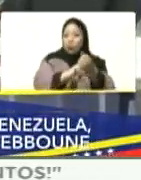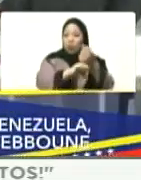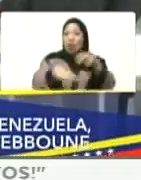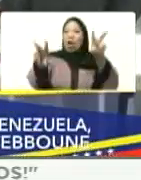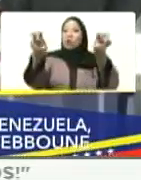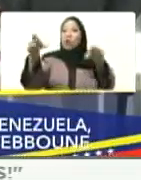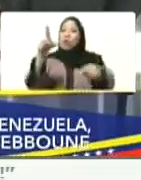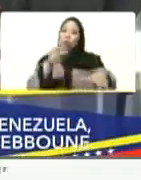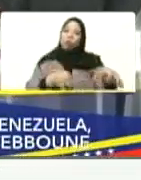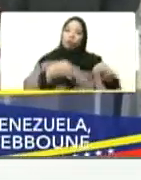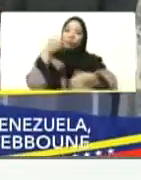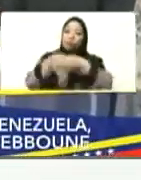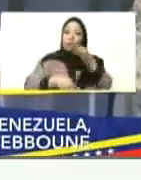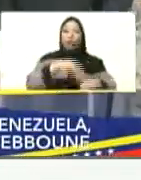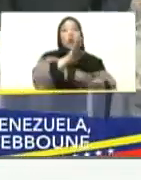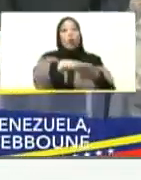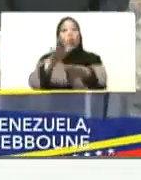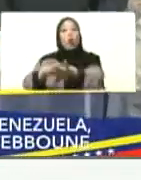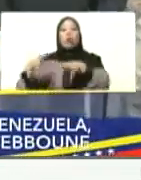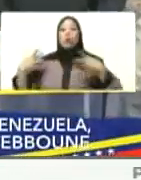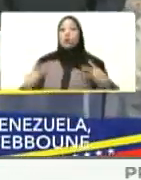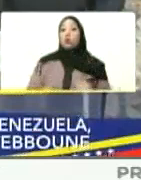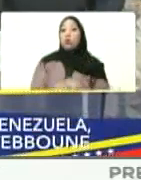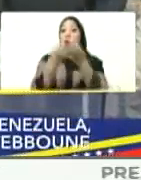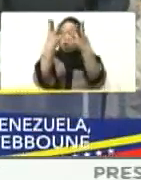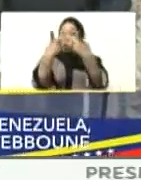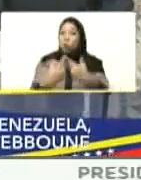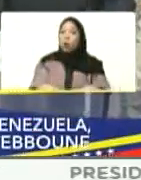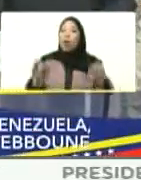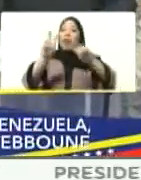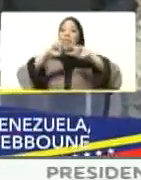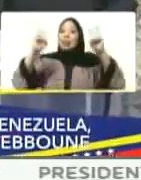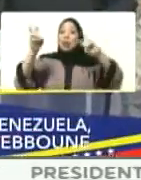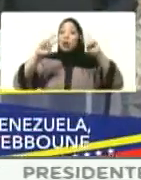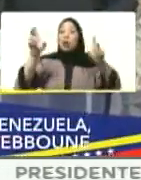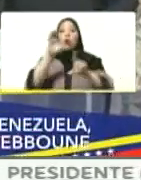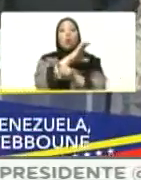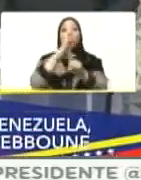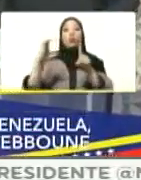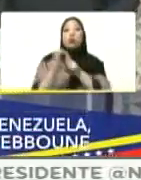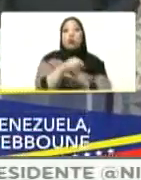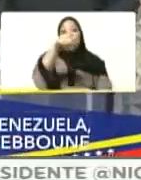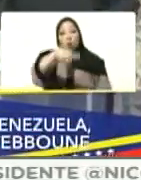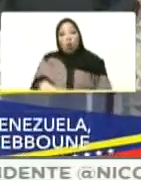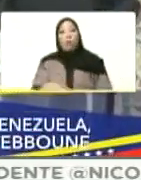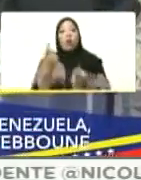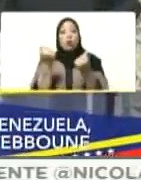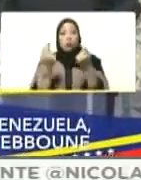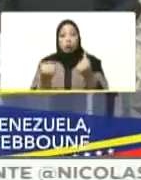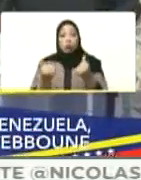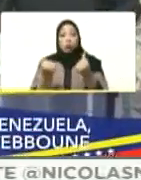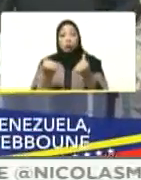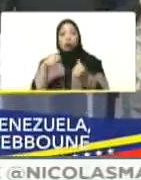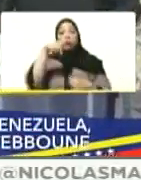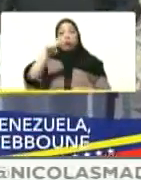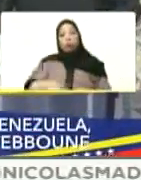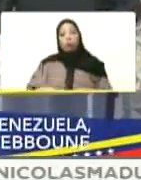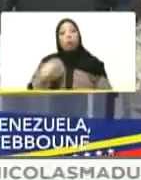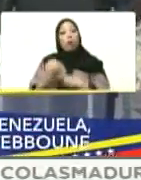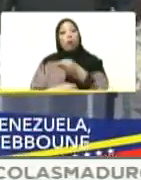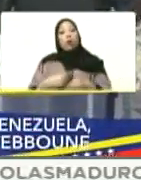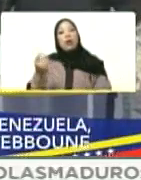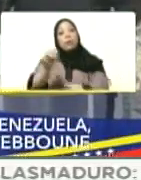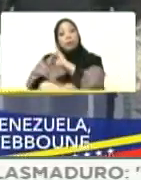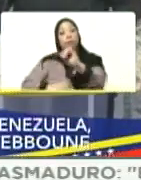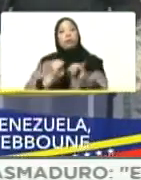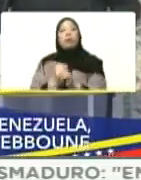nuevo. También hemos evocado juntos numerosos temas y expedientes, tanto culturales como económicos, en el escenario interno